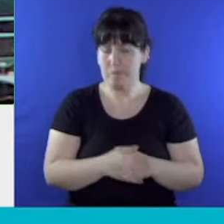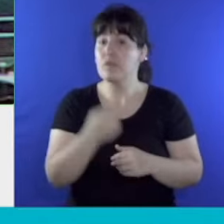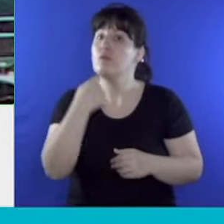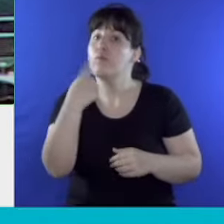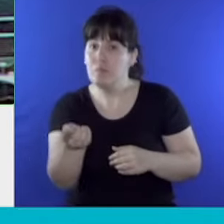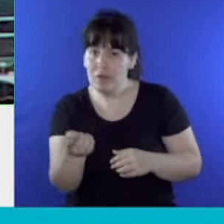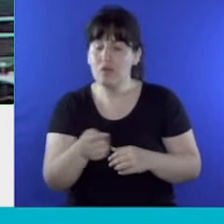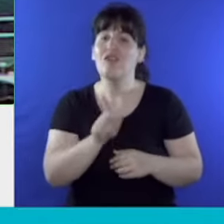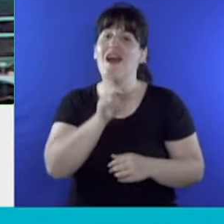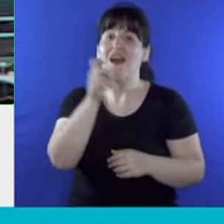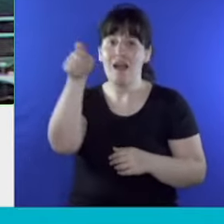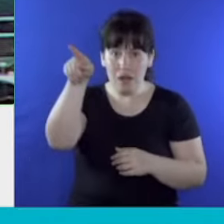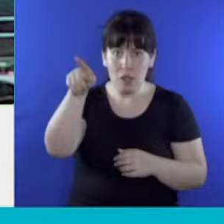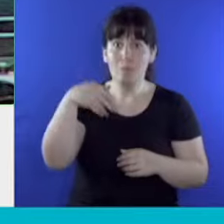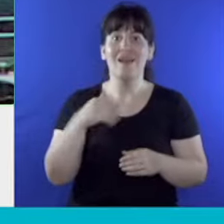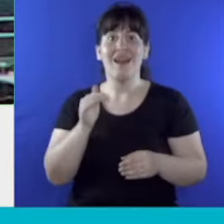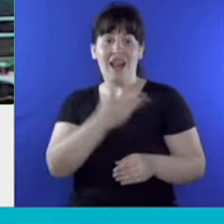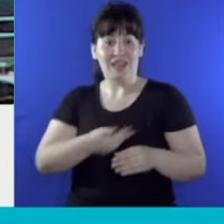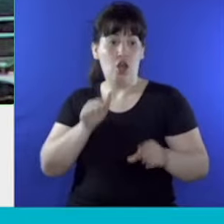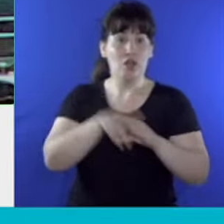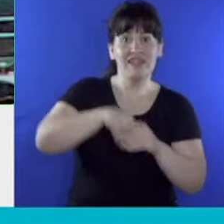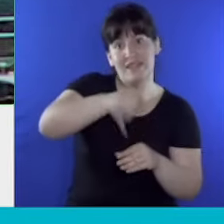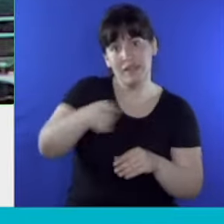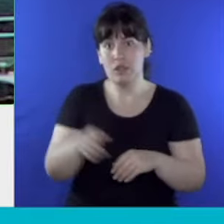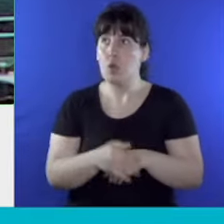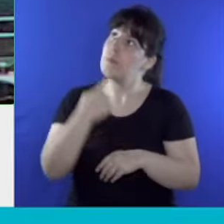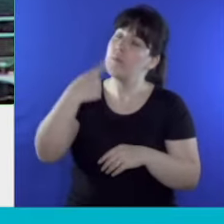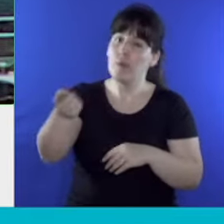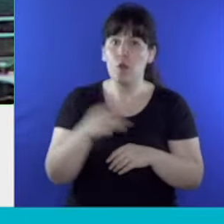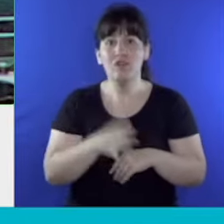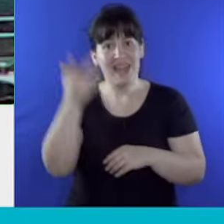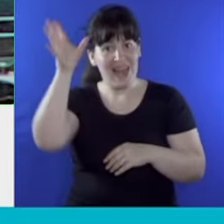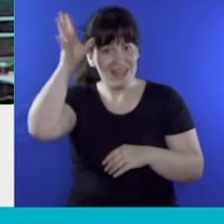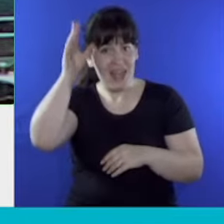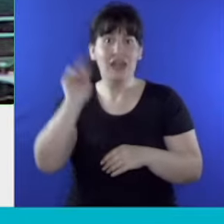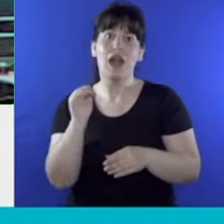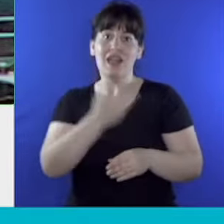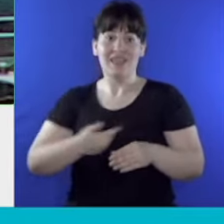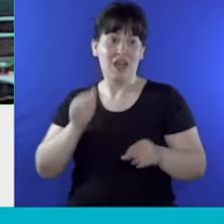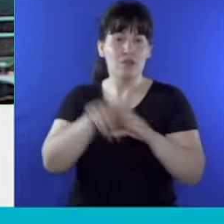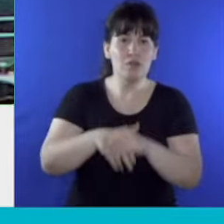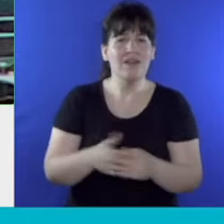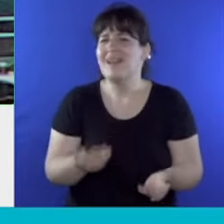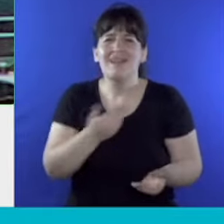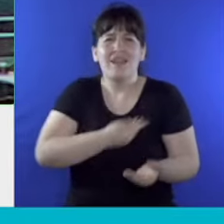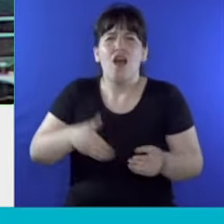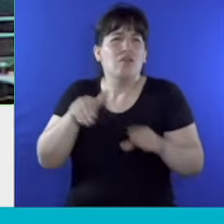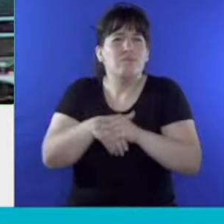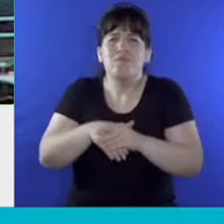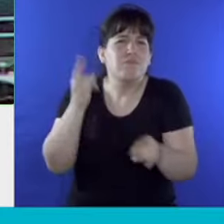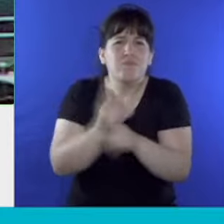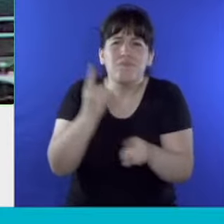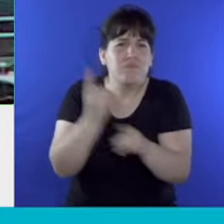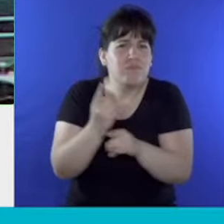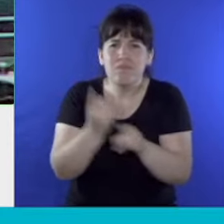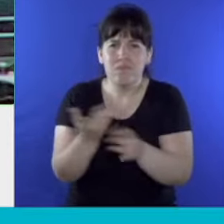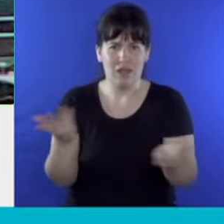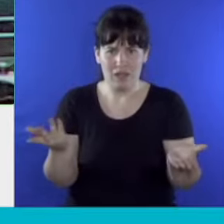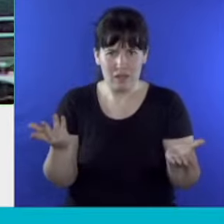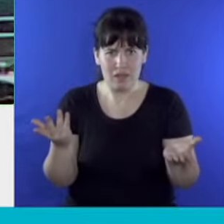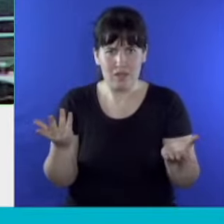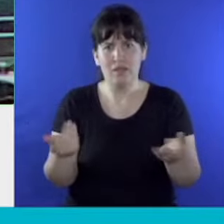Pregúntenle a Alemania si interviene o no interviene. Pregúntenle a Italia si interviene o no interviene. El Estado siempre interviene